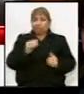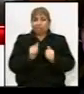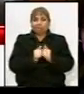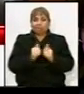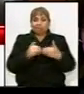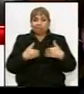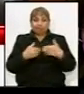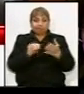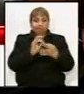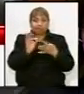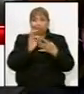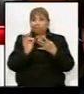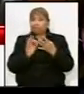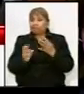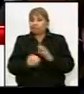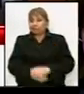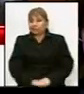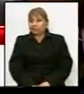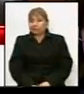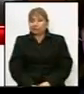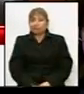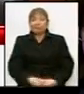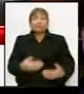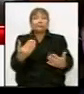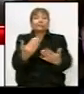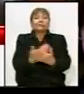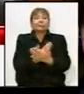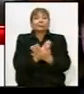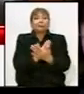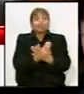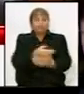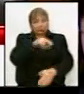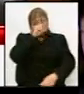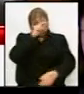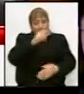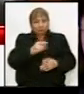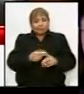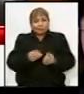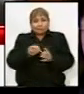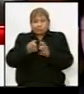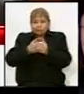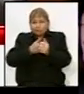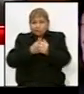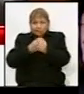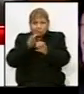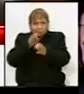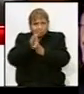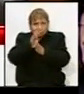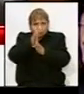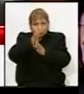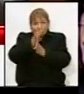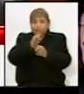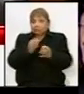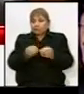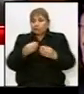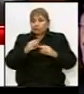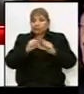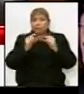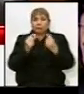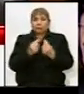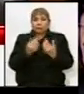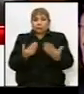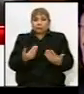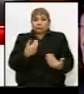diseñar un nuevo país que oriente ese grupo a nuestra patria